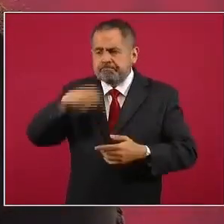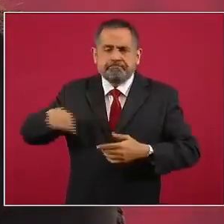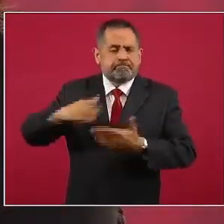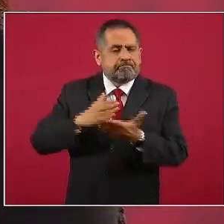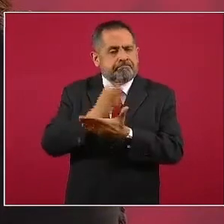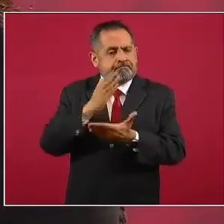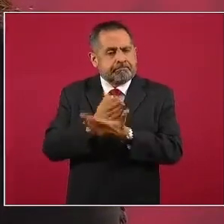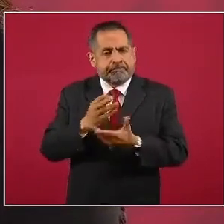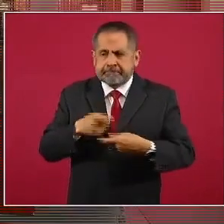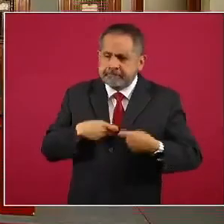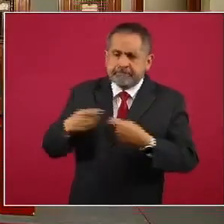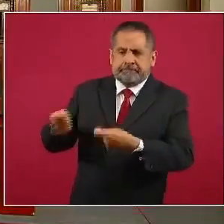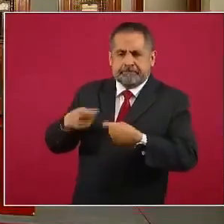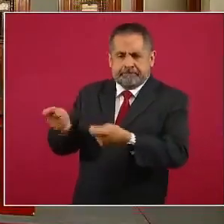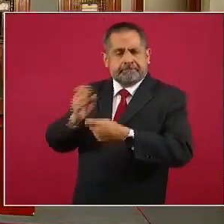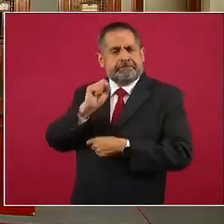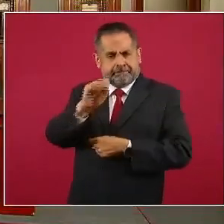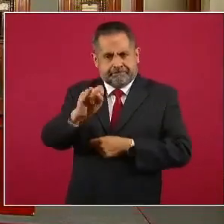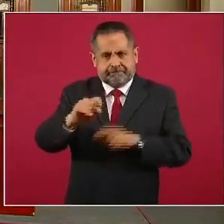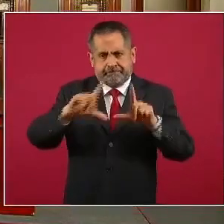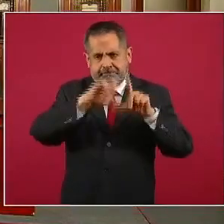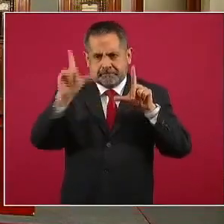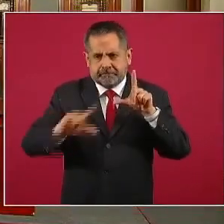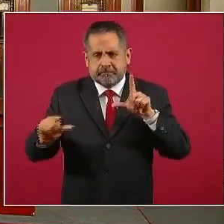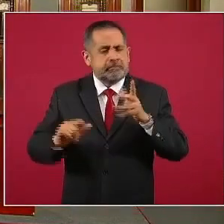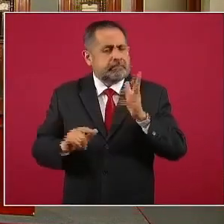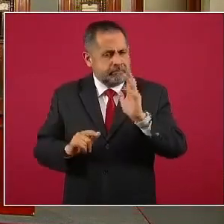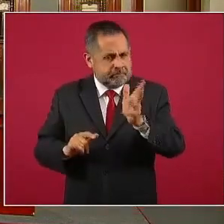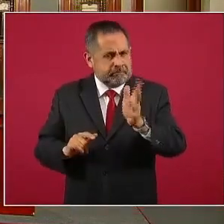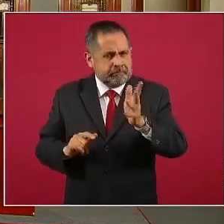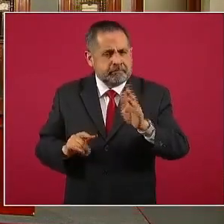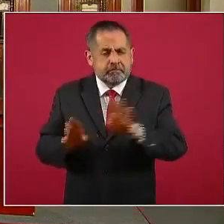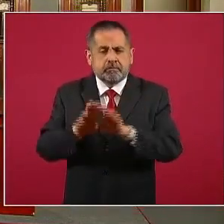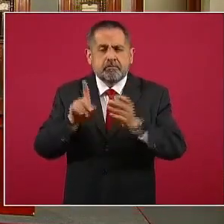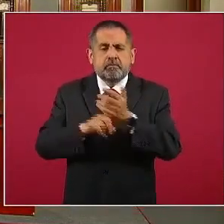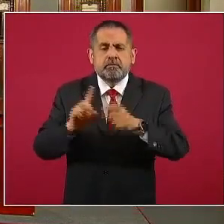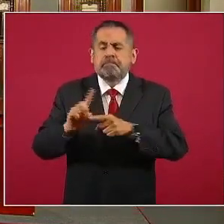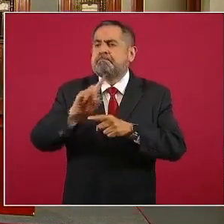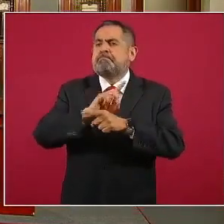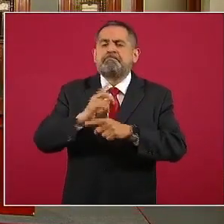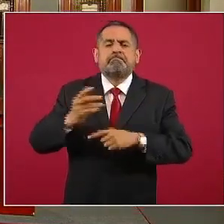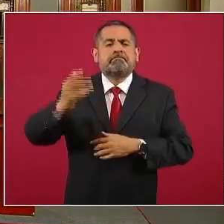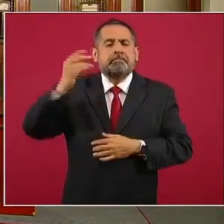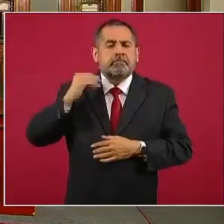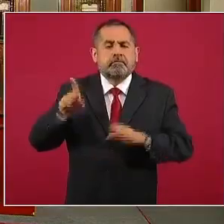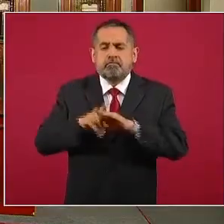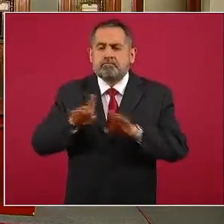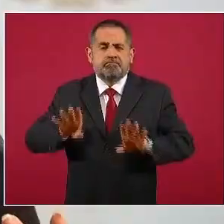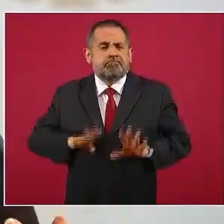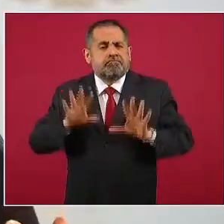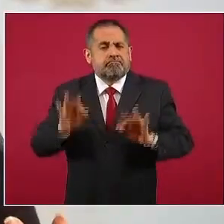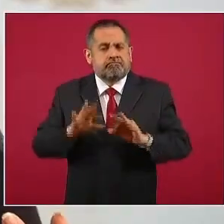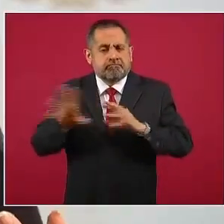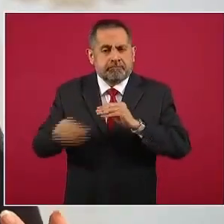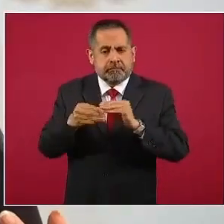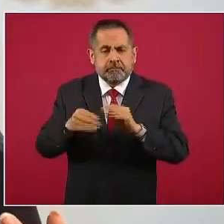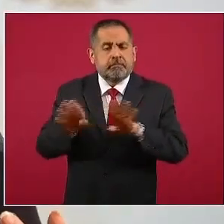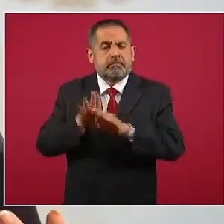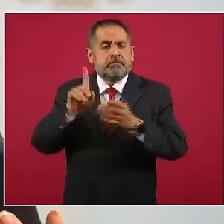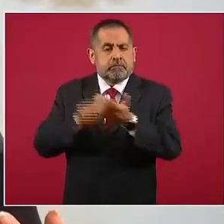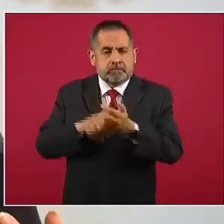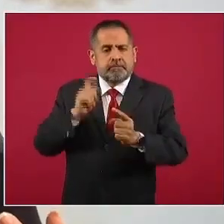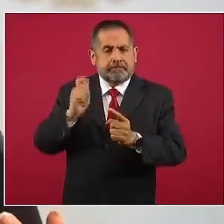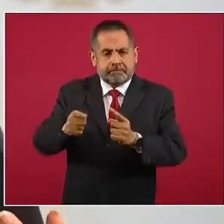a estos a nivel nacional, desde un punto de vista de implementación adecuada. Esto va de la